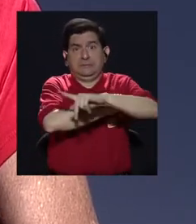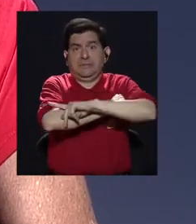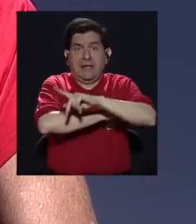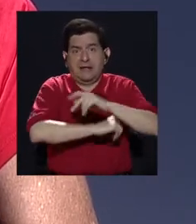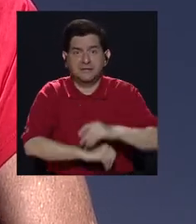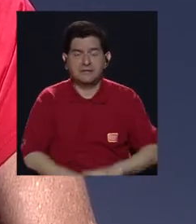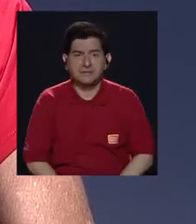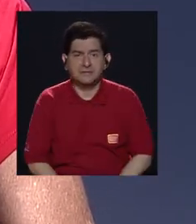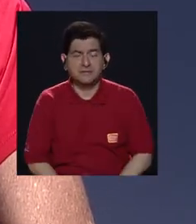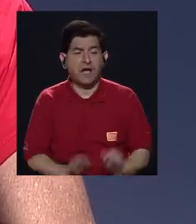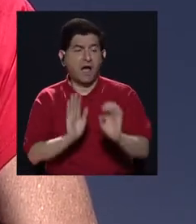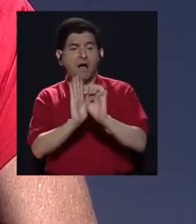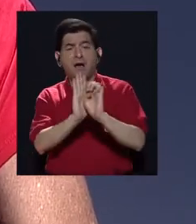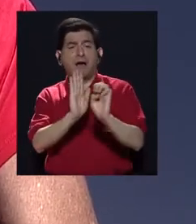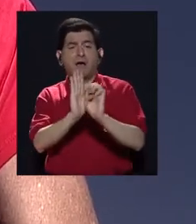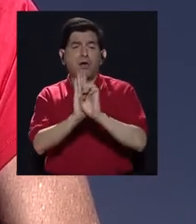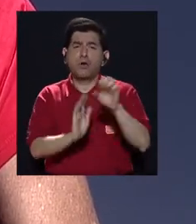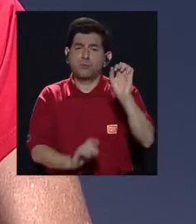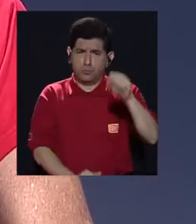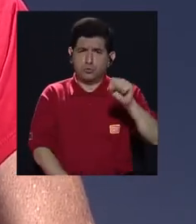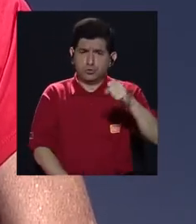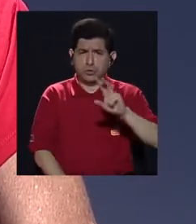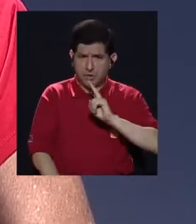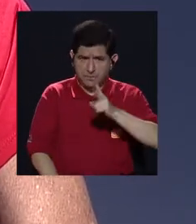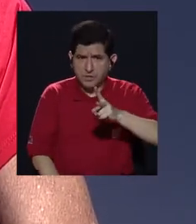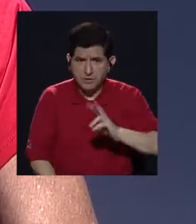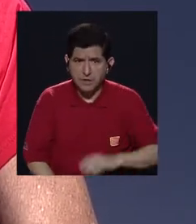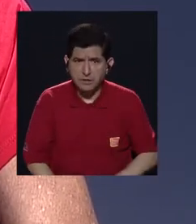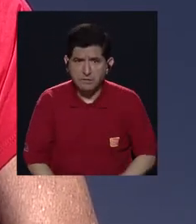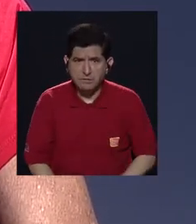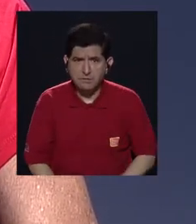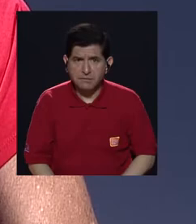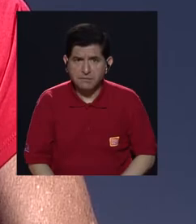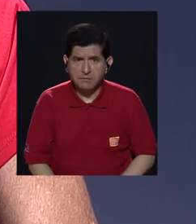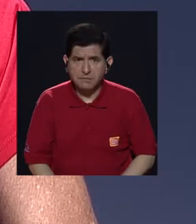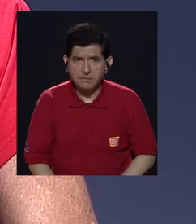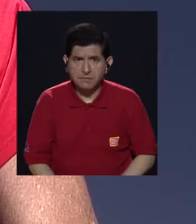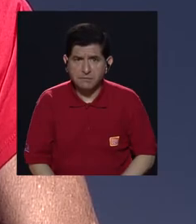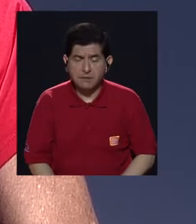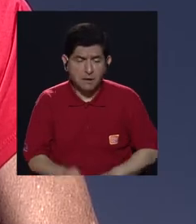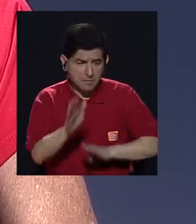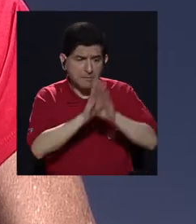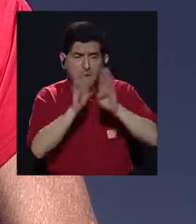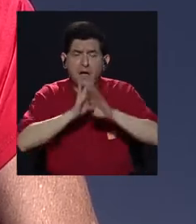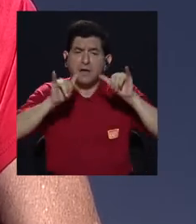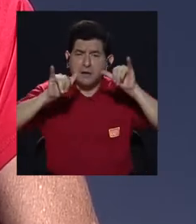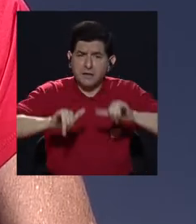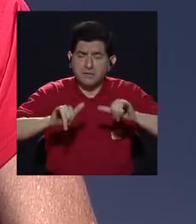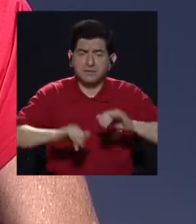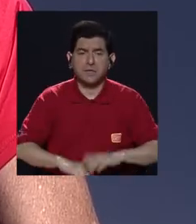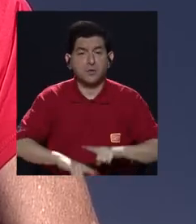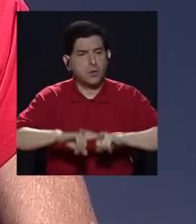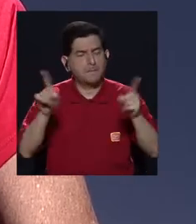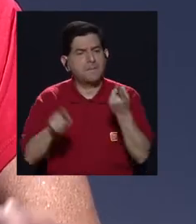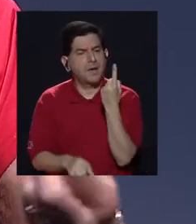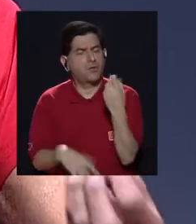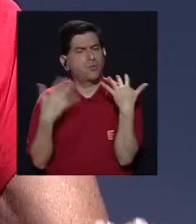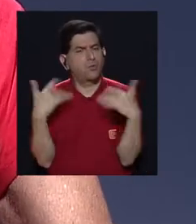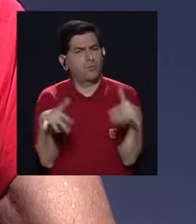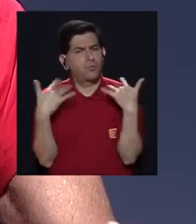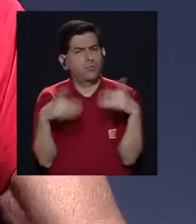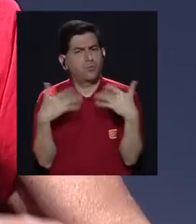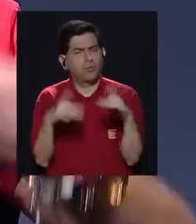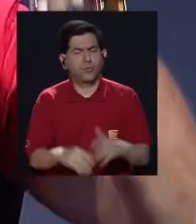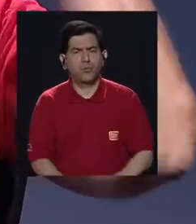país ej sí sí sí sí lo somos en desarrollo sostenible pero nos